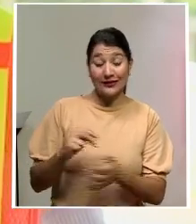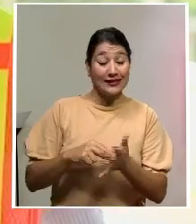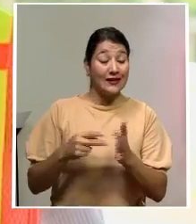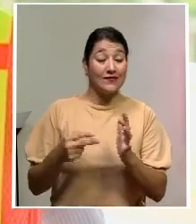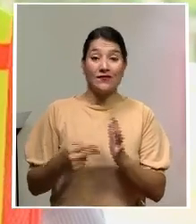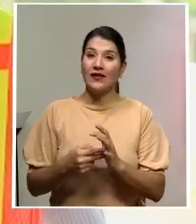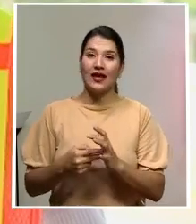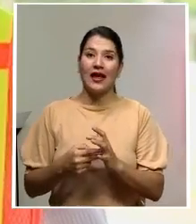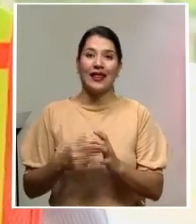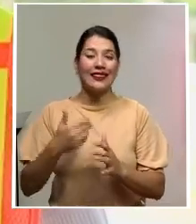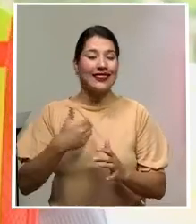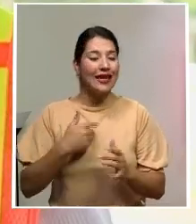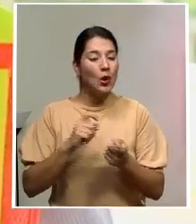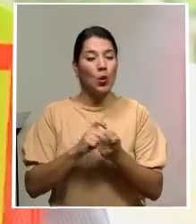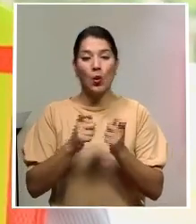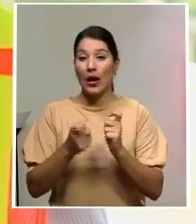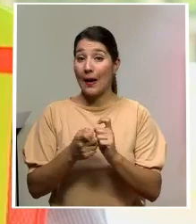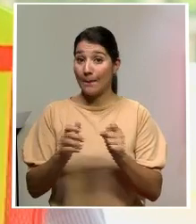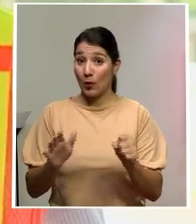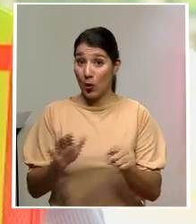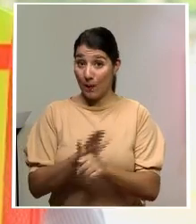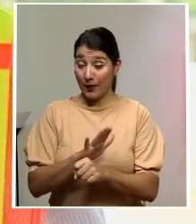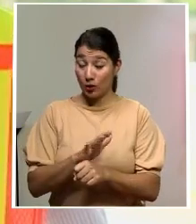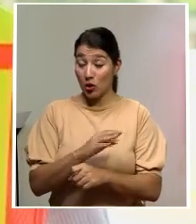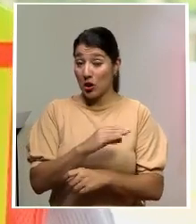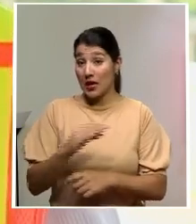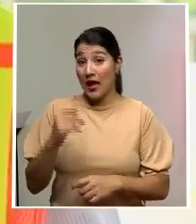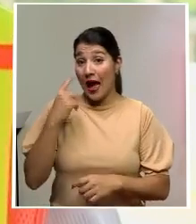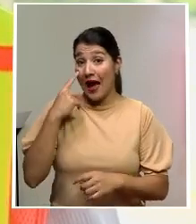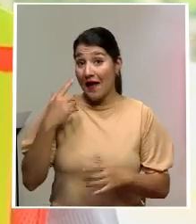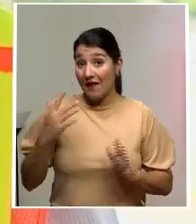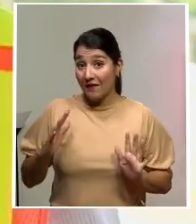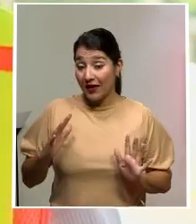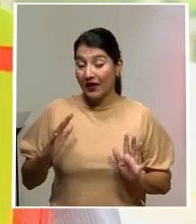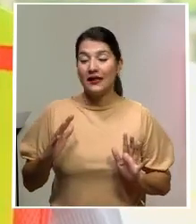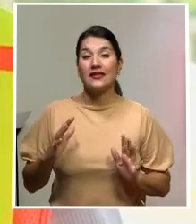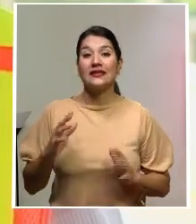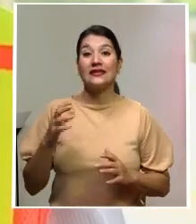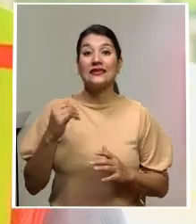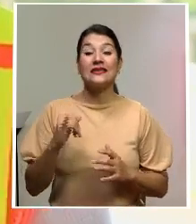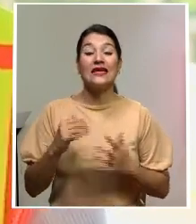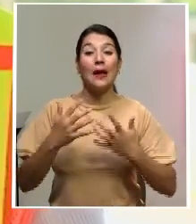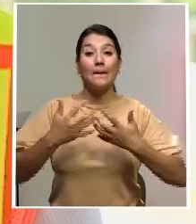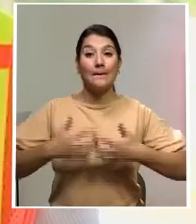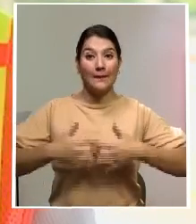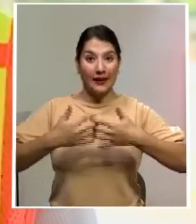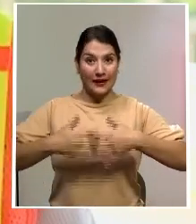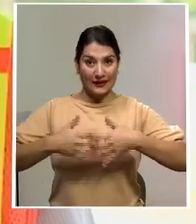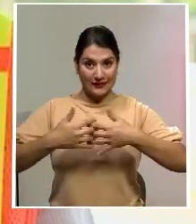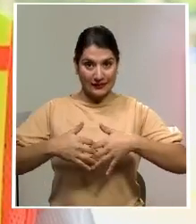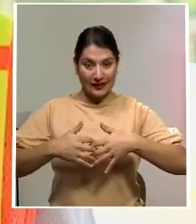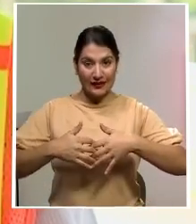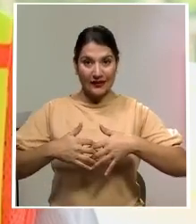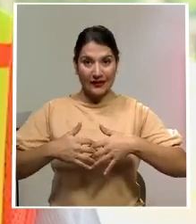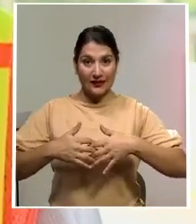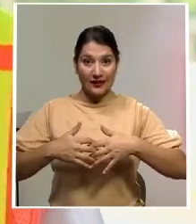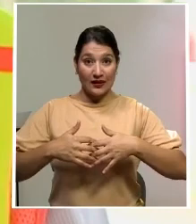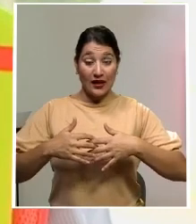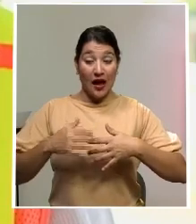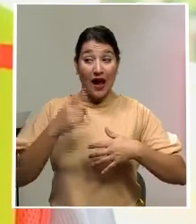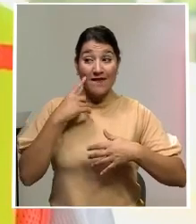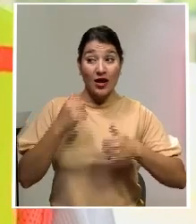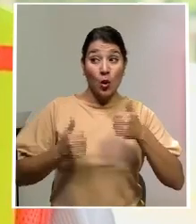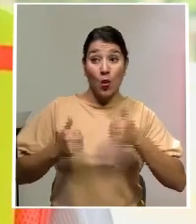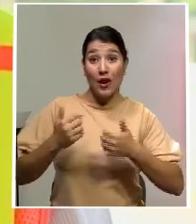total, y vamos a ver las empresas que se acogen a